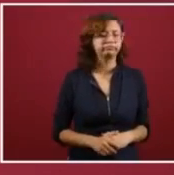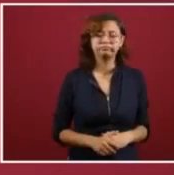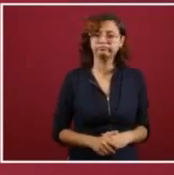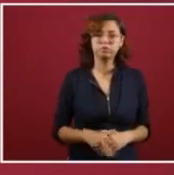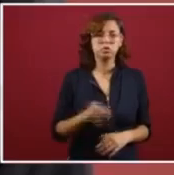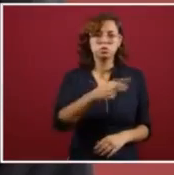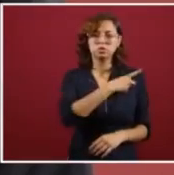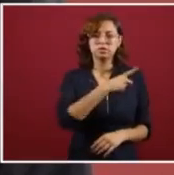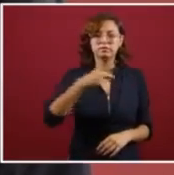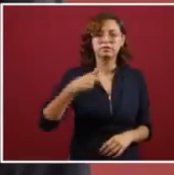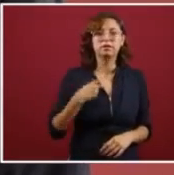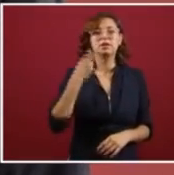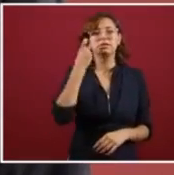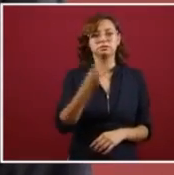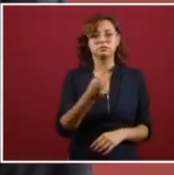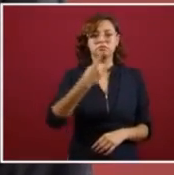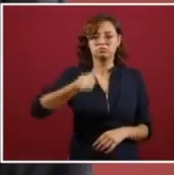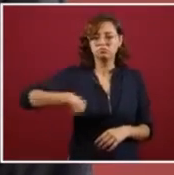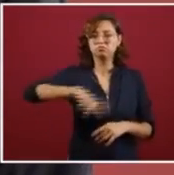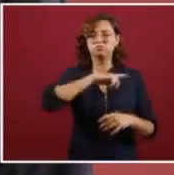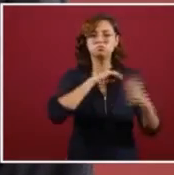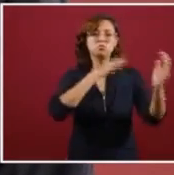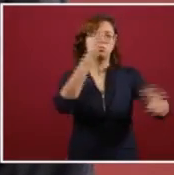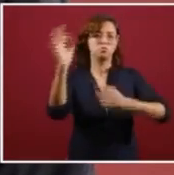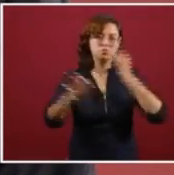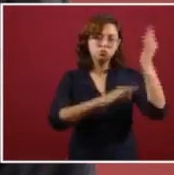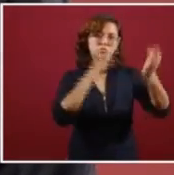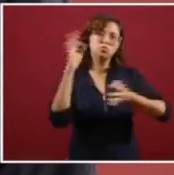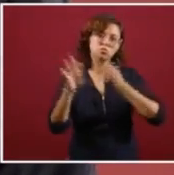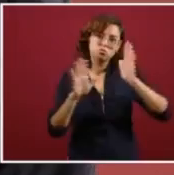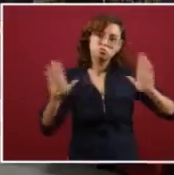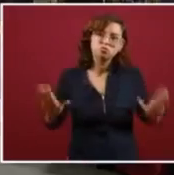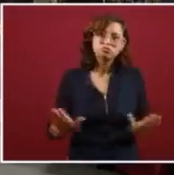campaña que debemos de seguir promoviendo,